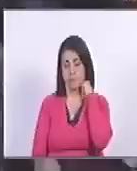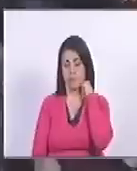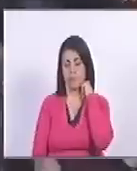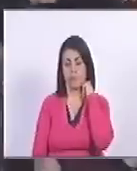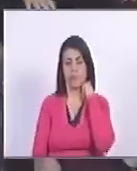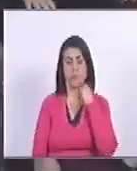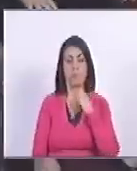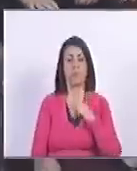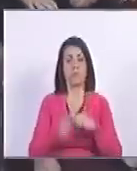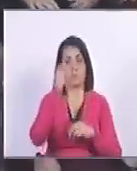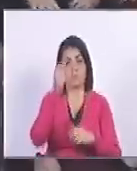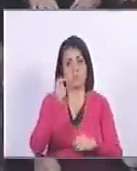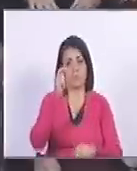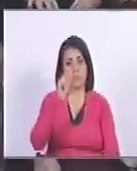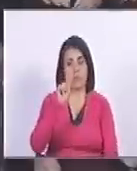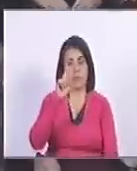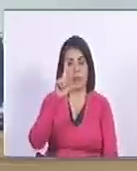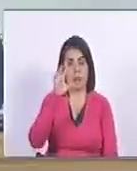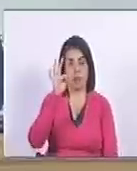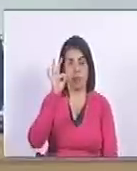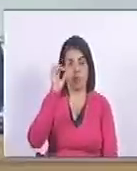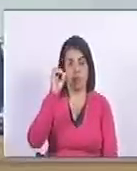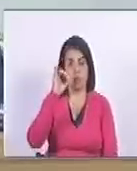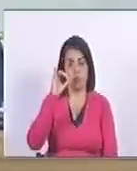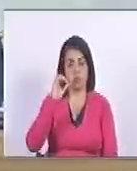En el derecho de palabra el diputado Alfonso Campos.